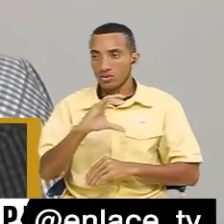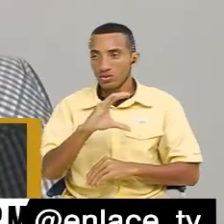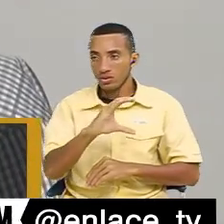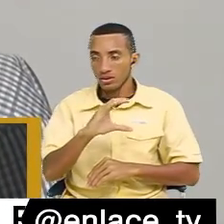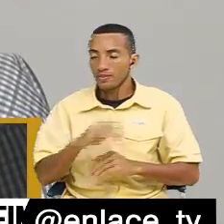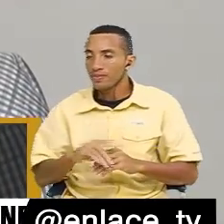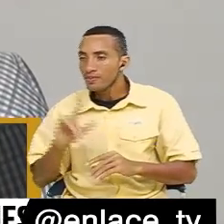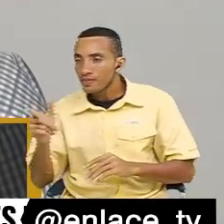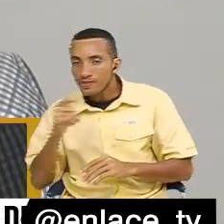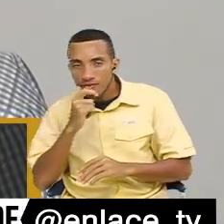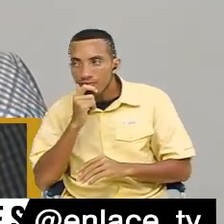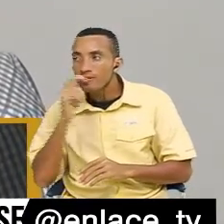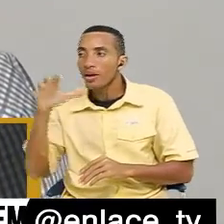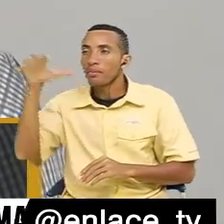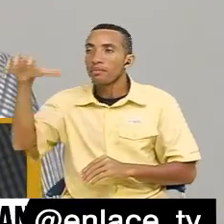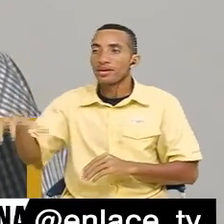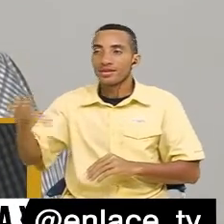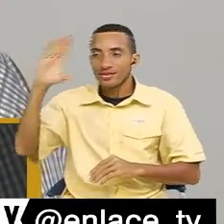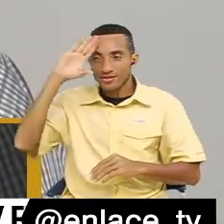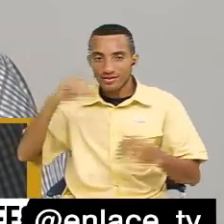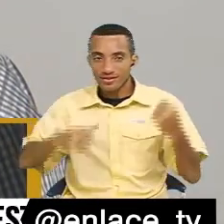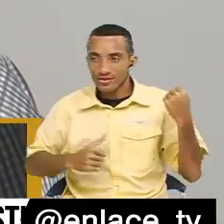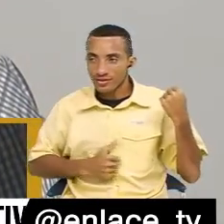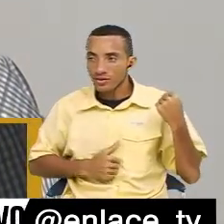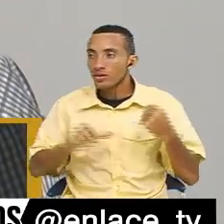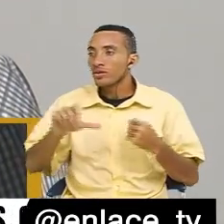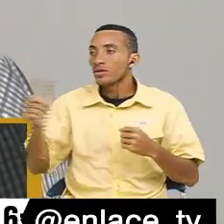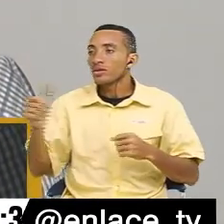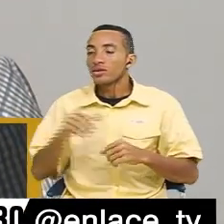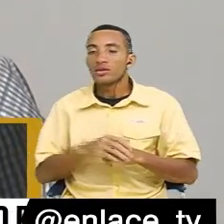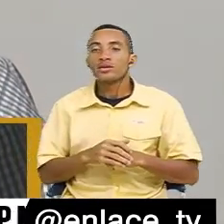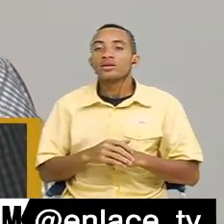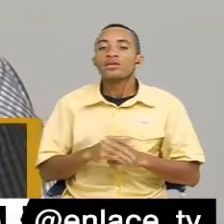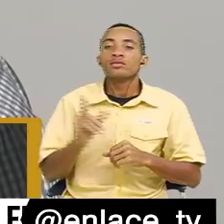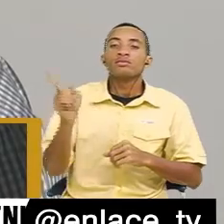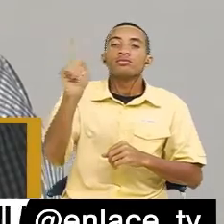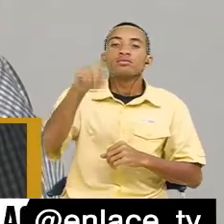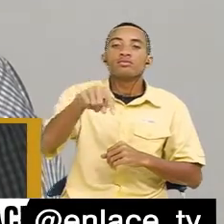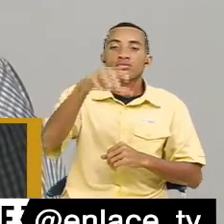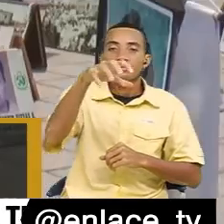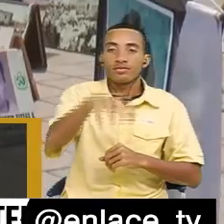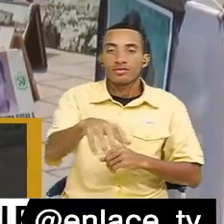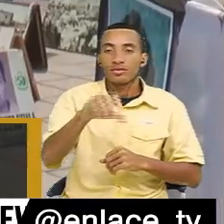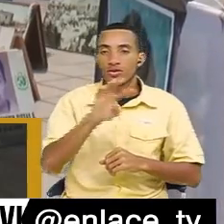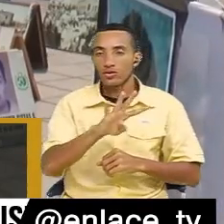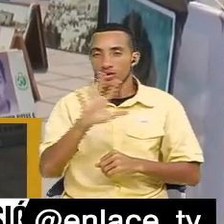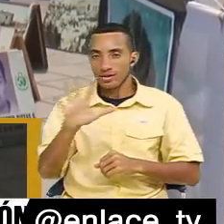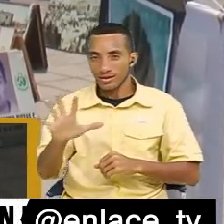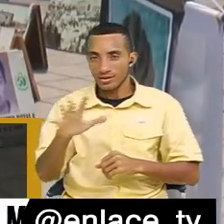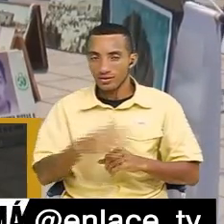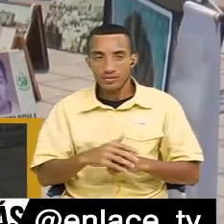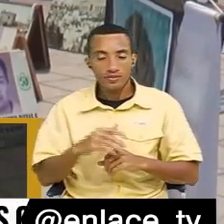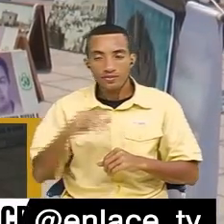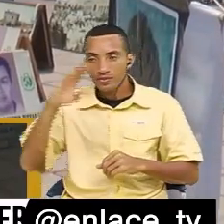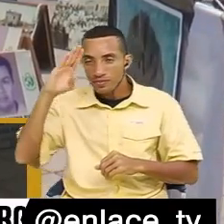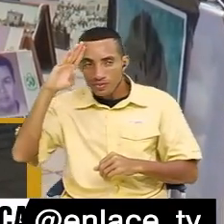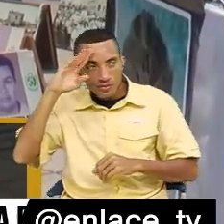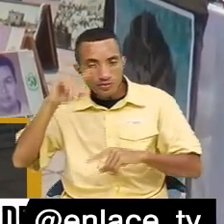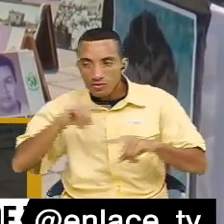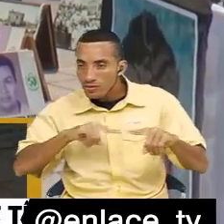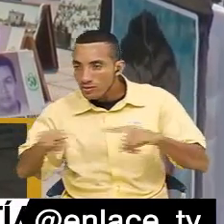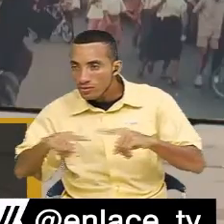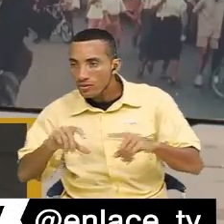el batallón Nueva Granada, con el batallón 45ero de Majagual, con la dirección de la policía y con el DAS.